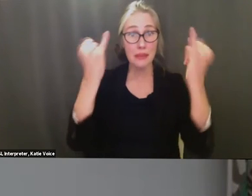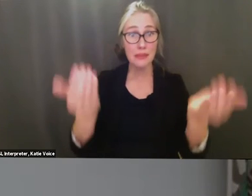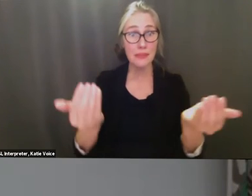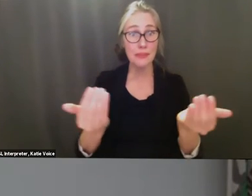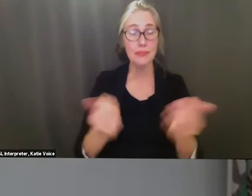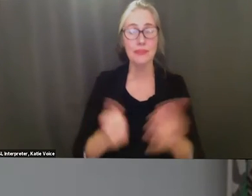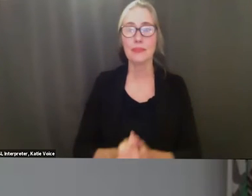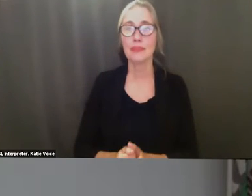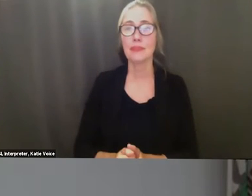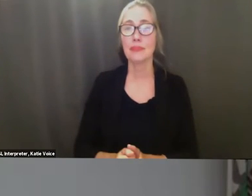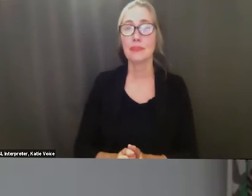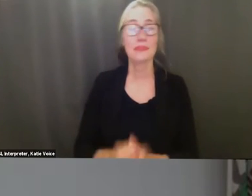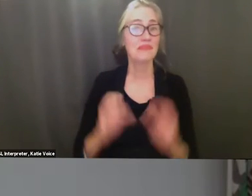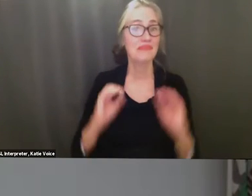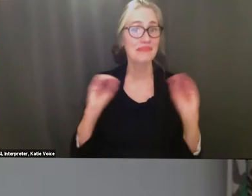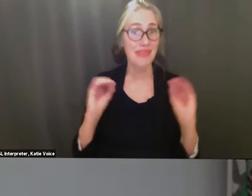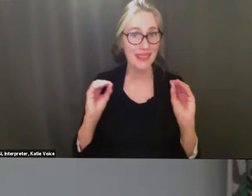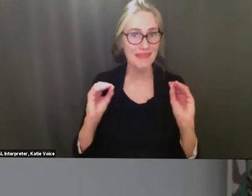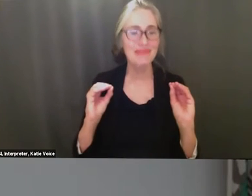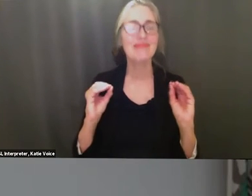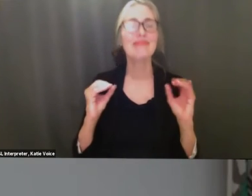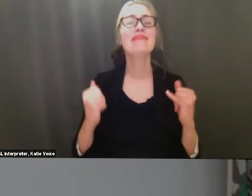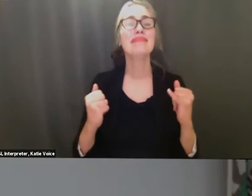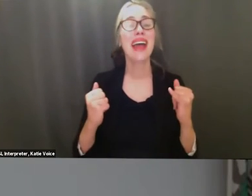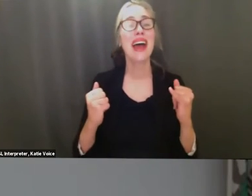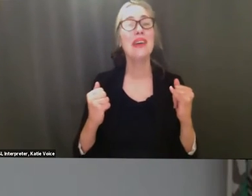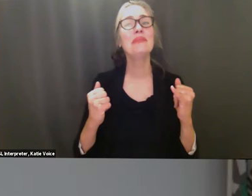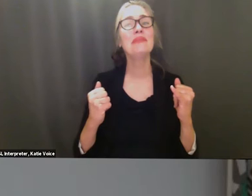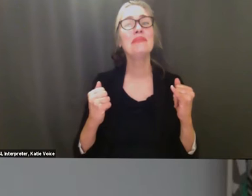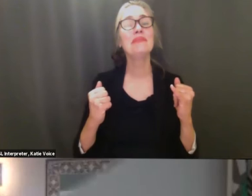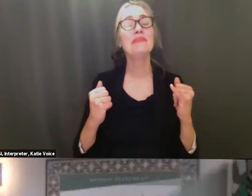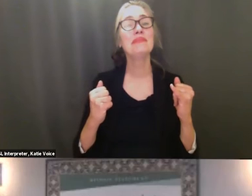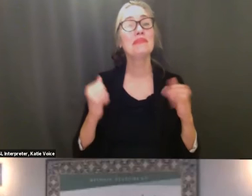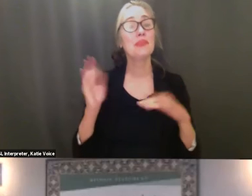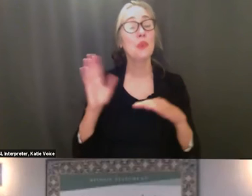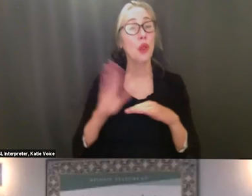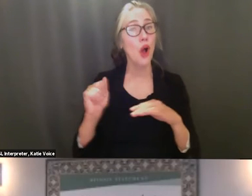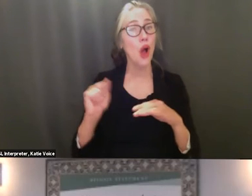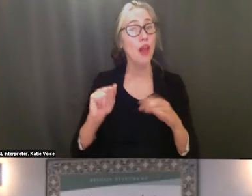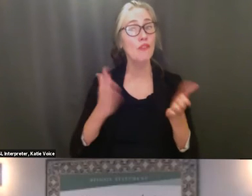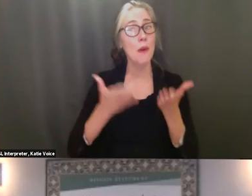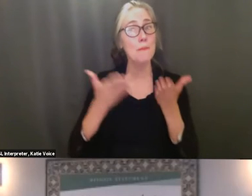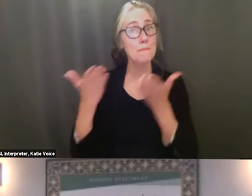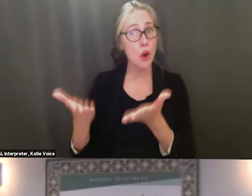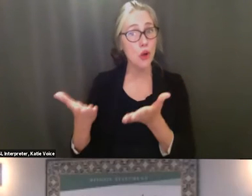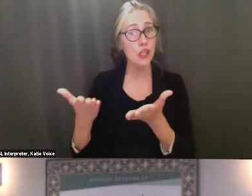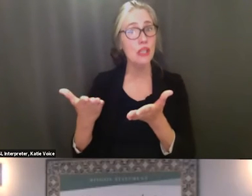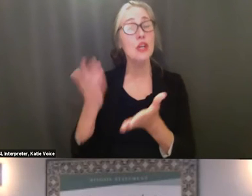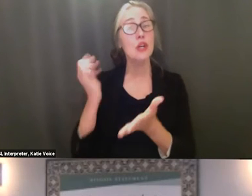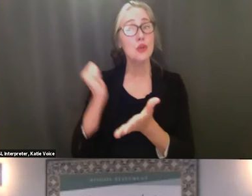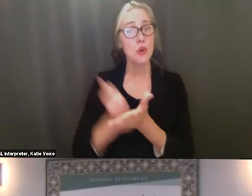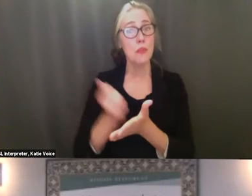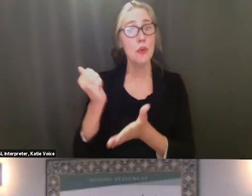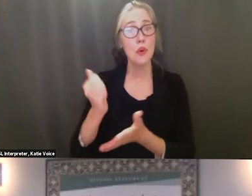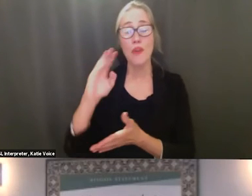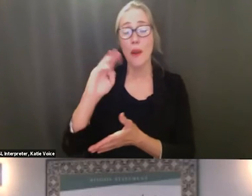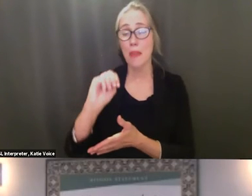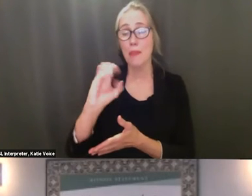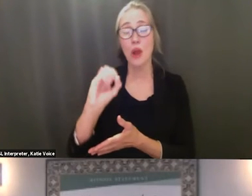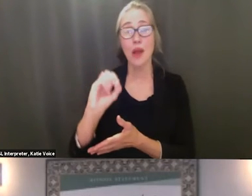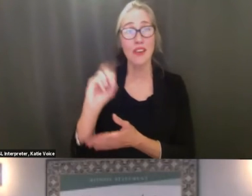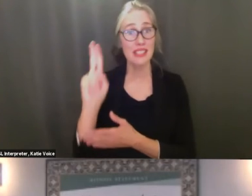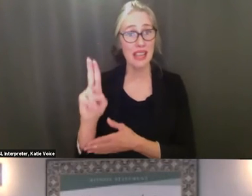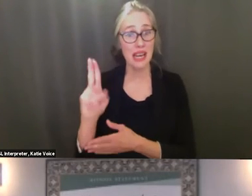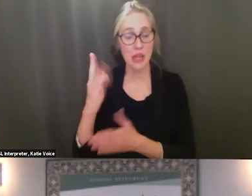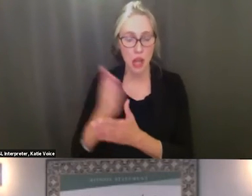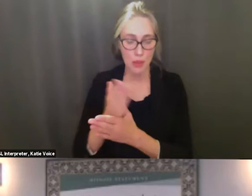No habiendo preguntas, quiero solicitar una moción para aprobar el memorando de entendimiento entre Callahan Consulting y el Distrito Escolar